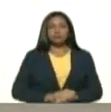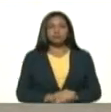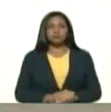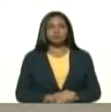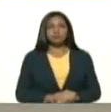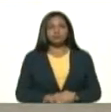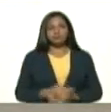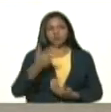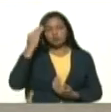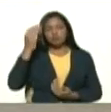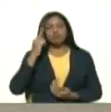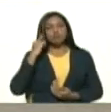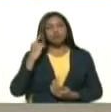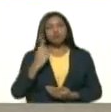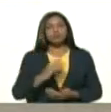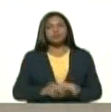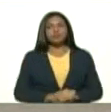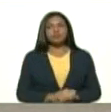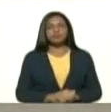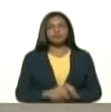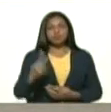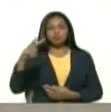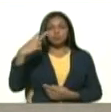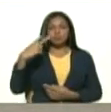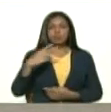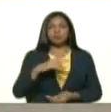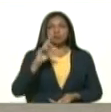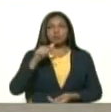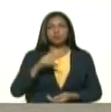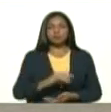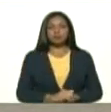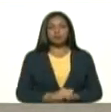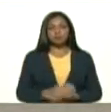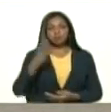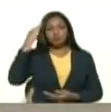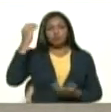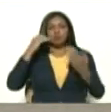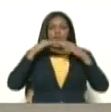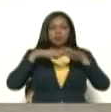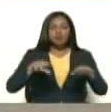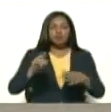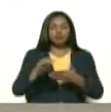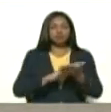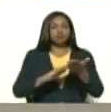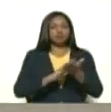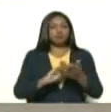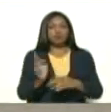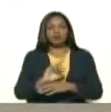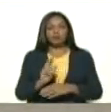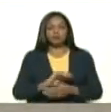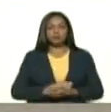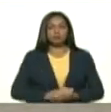Mi saludo, mujer, me estás viendo. Que Dios te bendiga, te vas a recuperar.